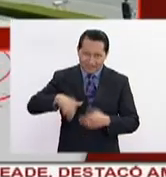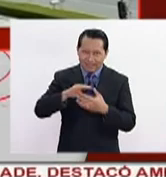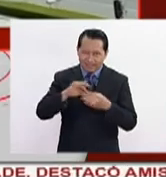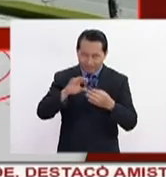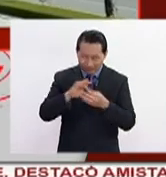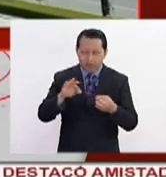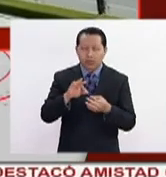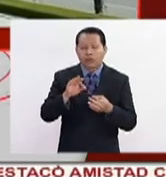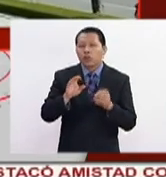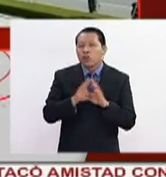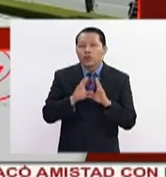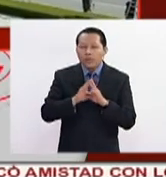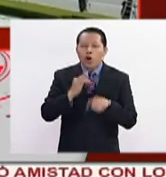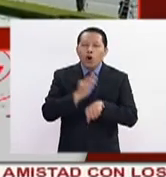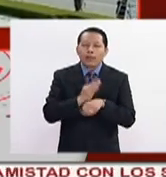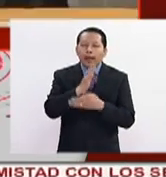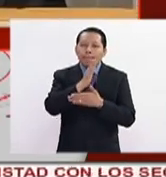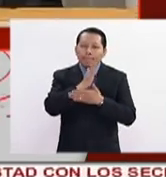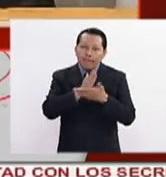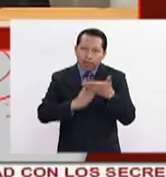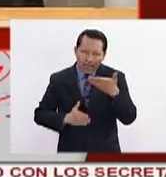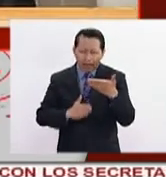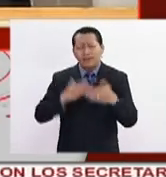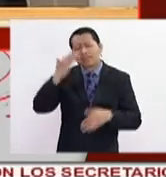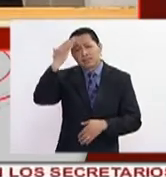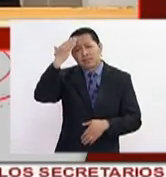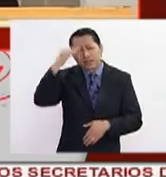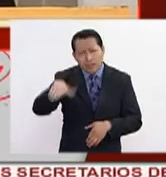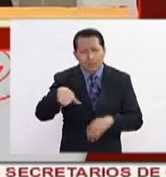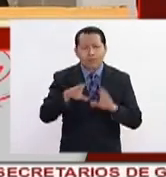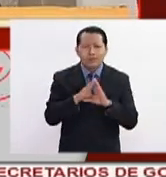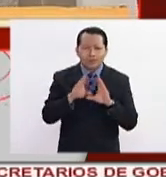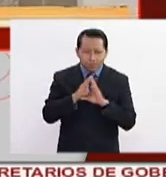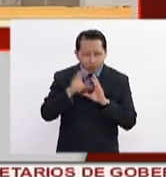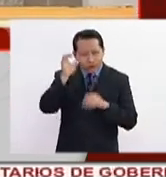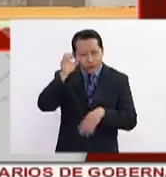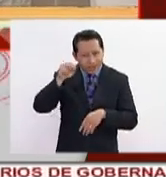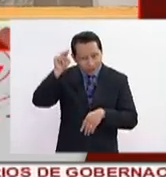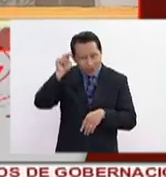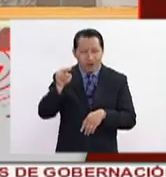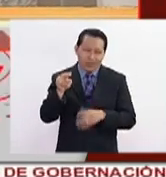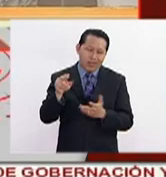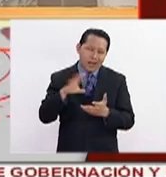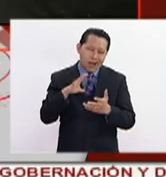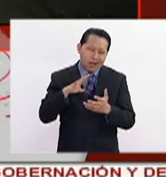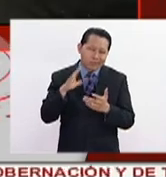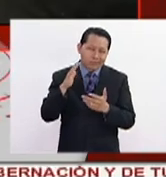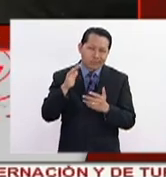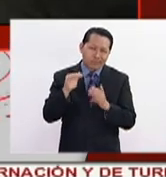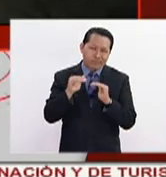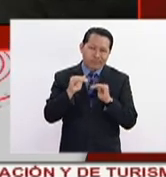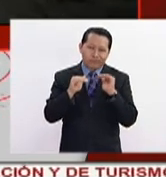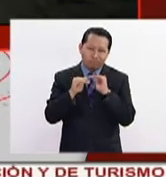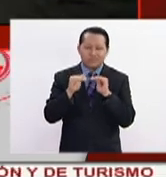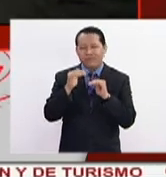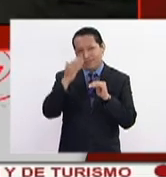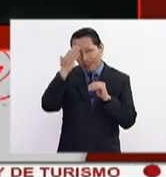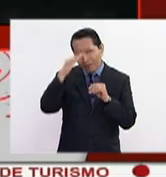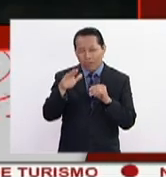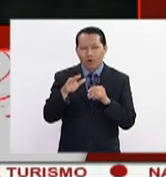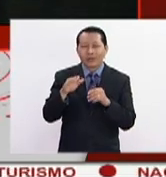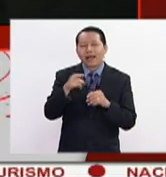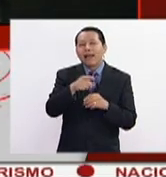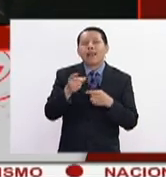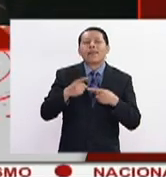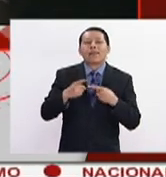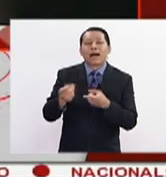el punto medio. Sabemos que tiene la influencia sobre Corea del Norte, sabemos que tiene él el control sobre el